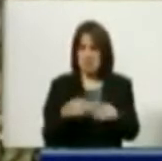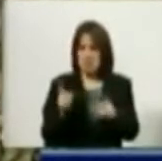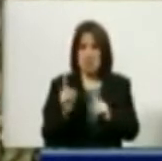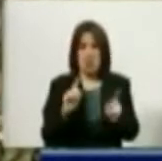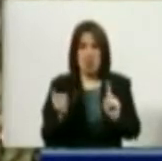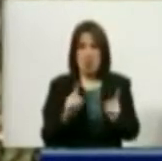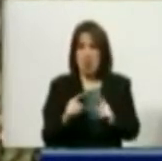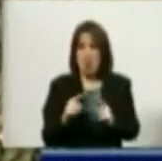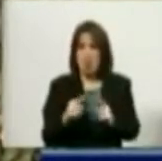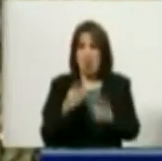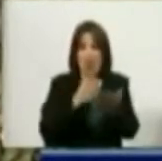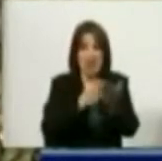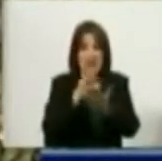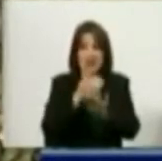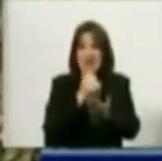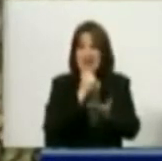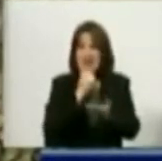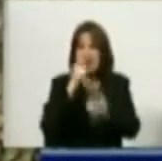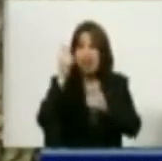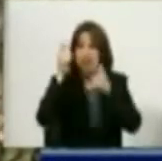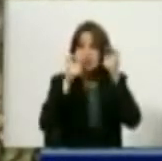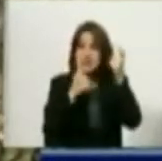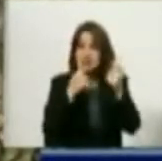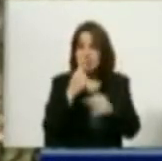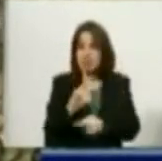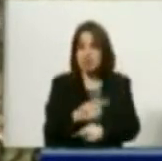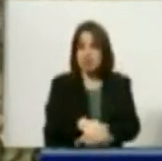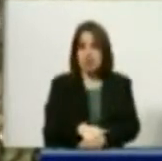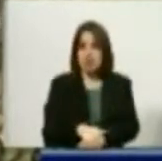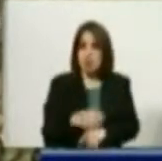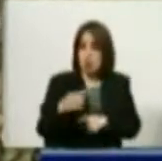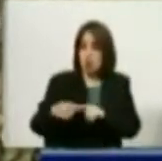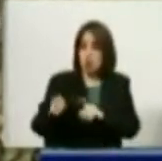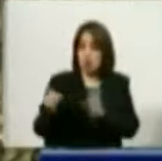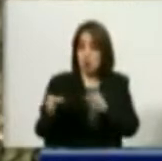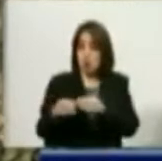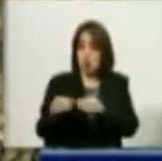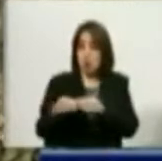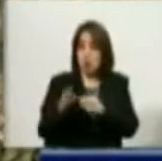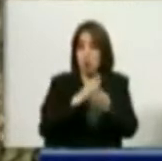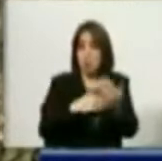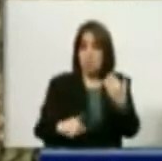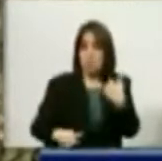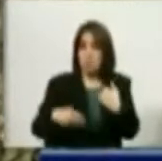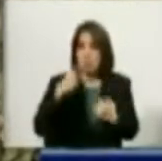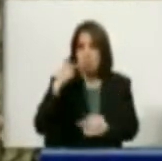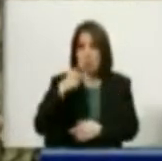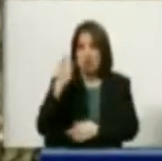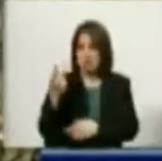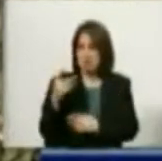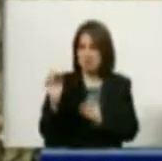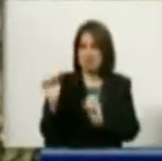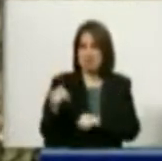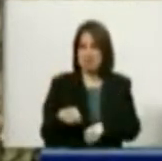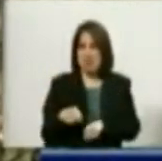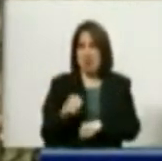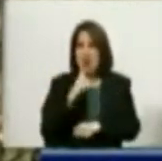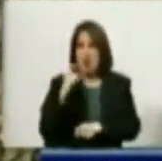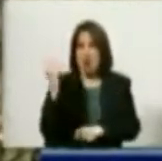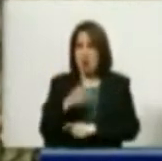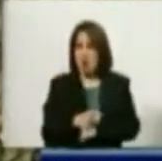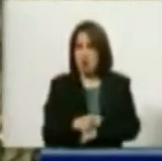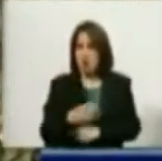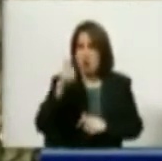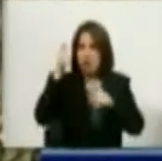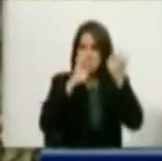decía el comandante Chávez Y eso michelena lo odiaba lo odiaba y se llevó para la Constituyente después a un o antes